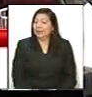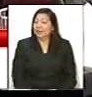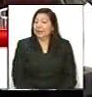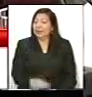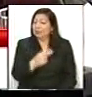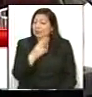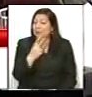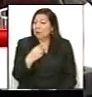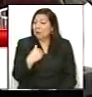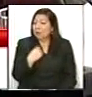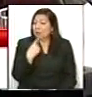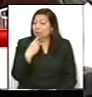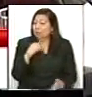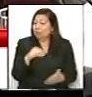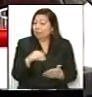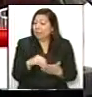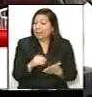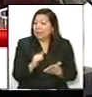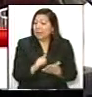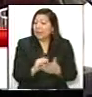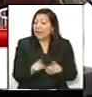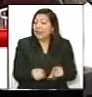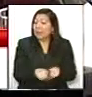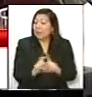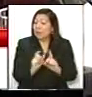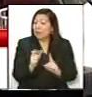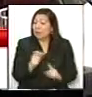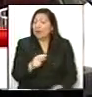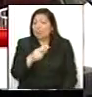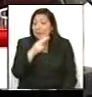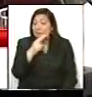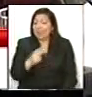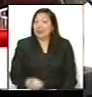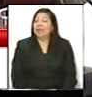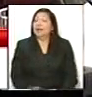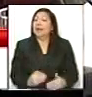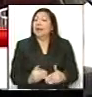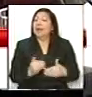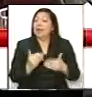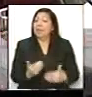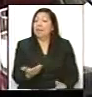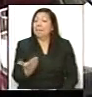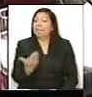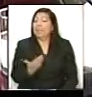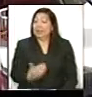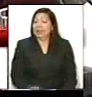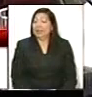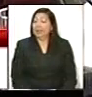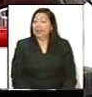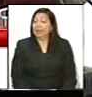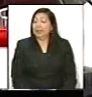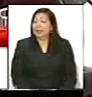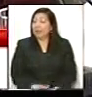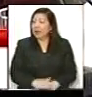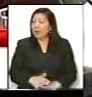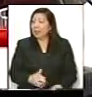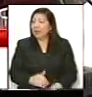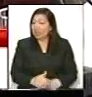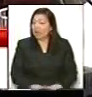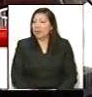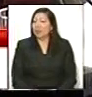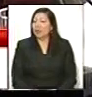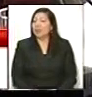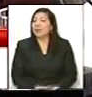que es que yo he hecho la propuesta, y creo que coincide también el colega Velázquez, que es que en ampliar los periodos de gestión de las